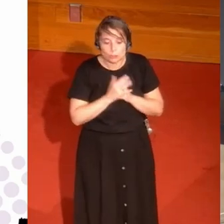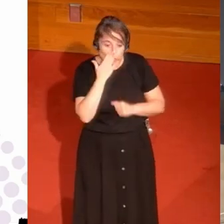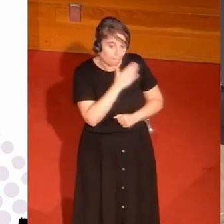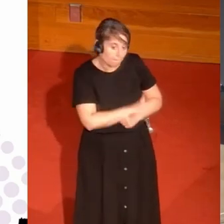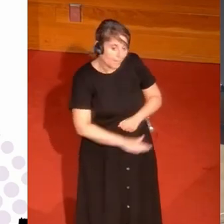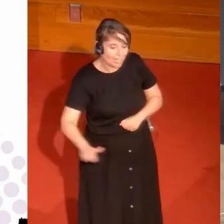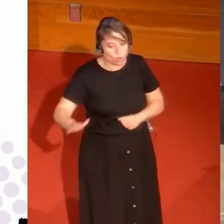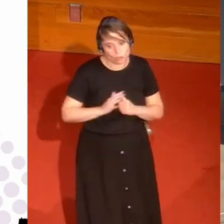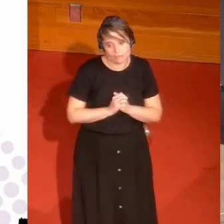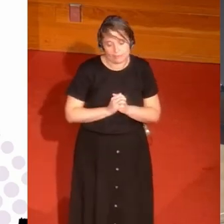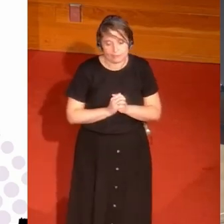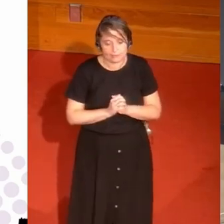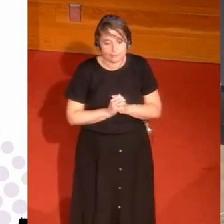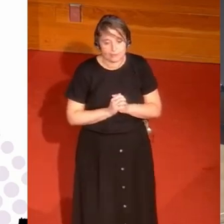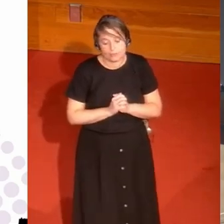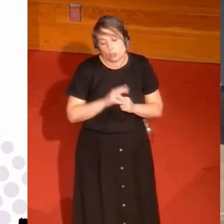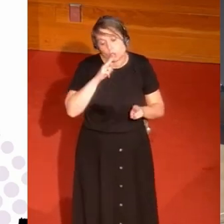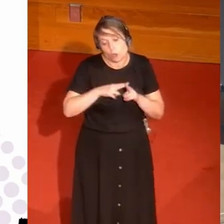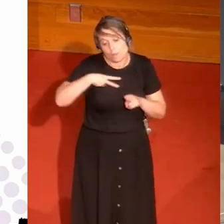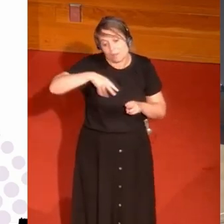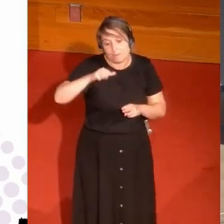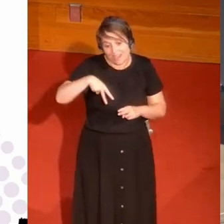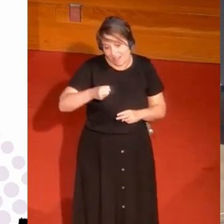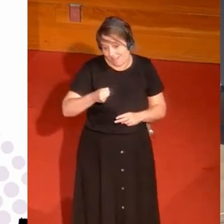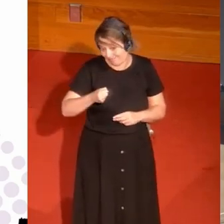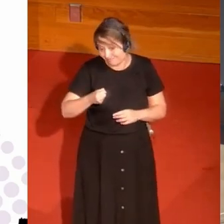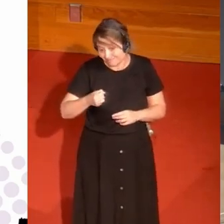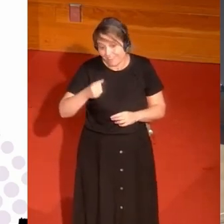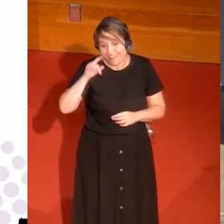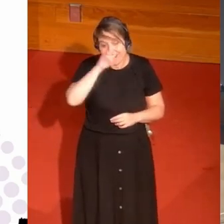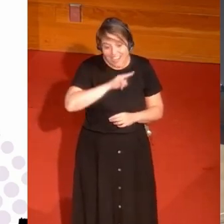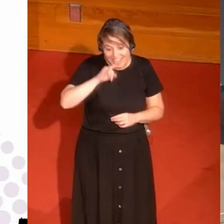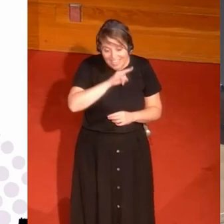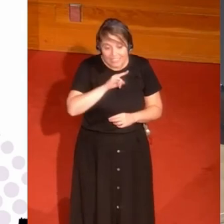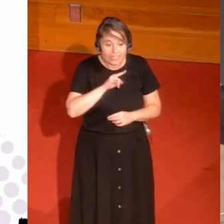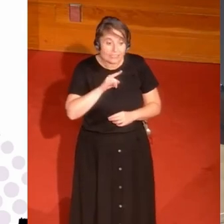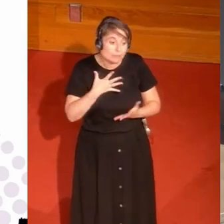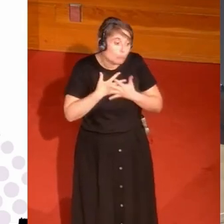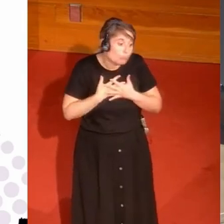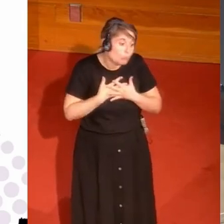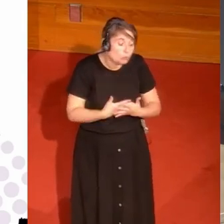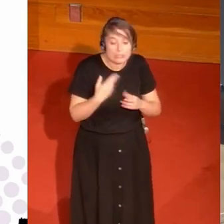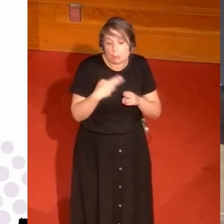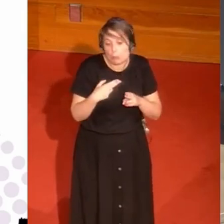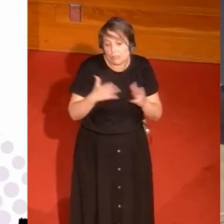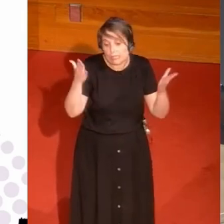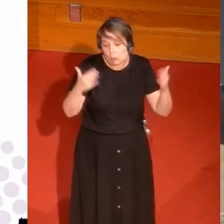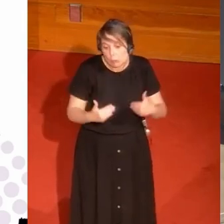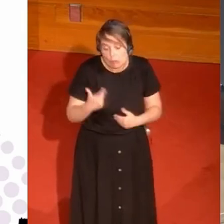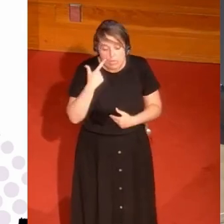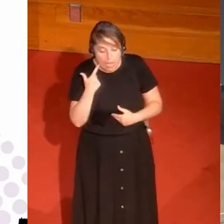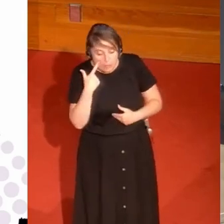menores menas están mal llamados mena en Canarias y hace falta y y la voluntad política no hay voluntad política